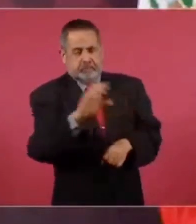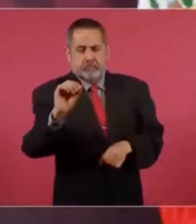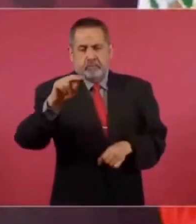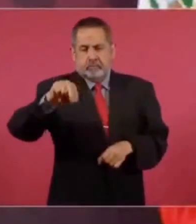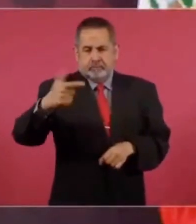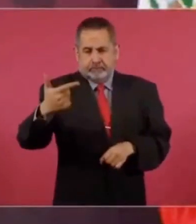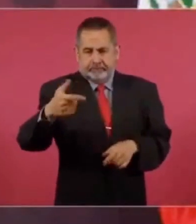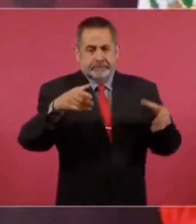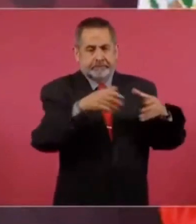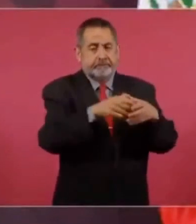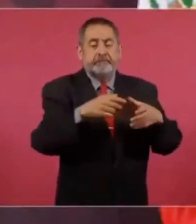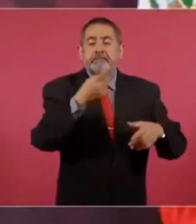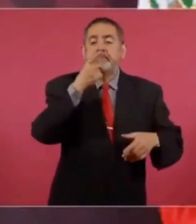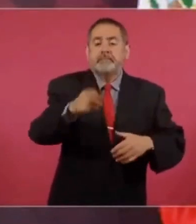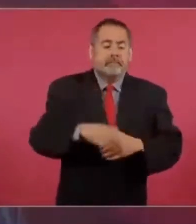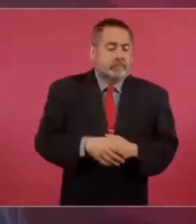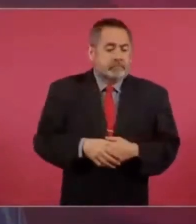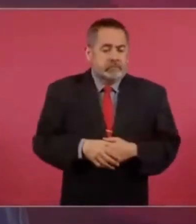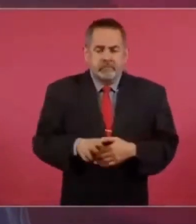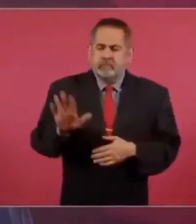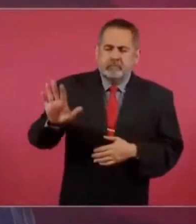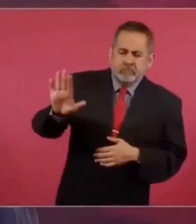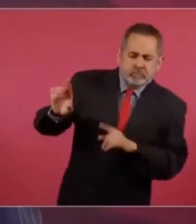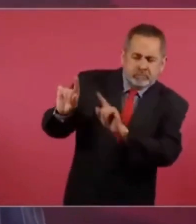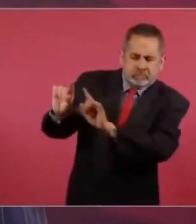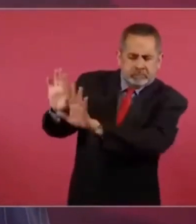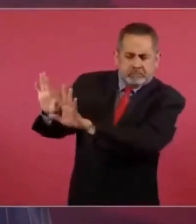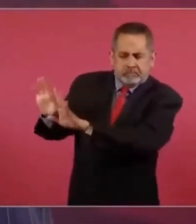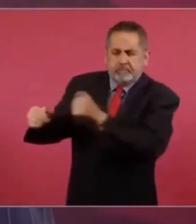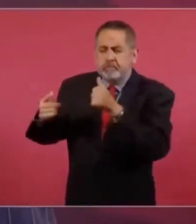Decían que había que analizar la realidad